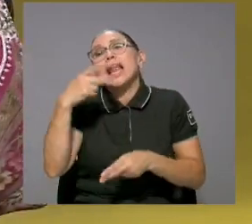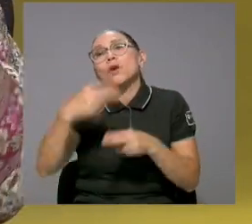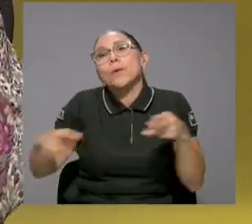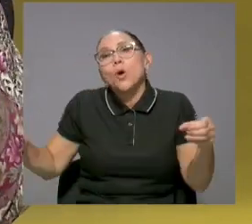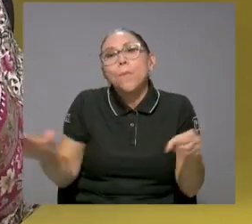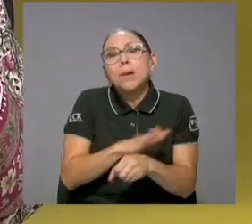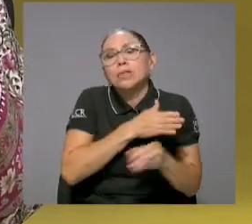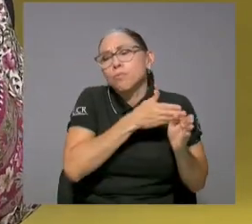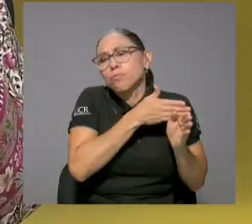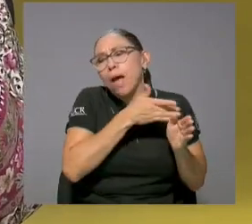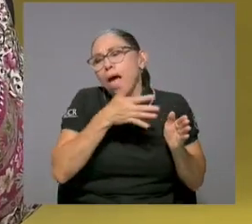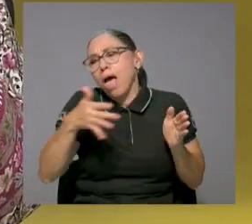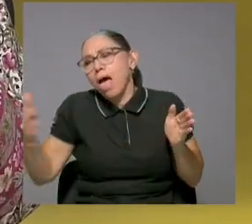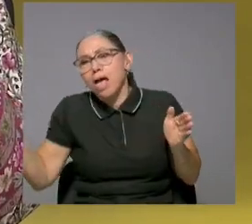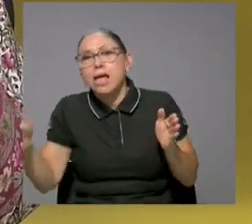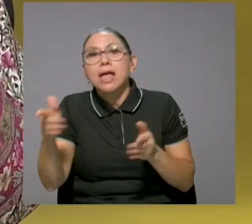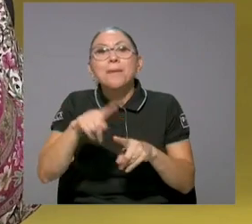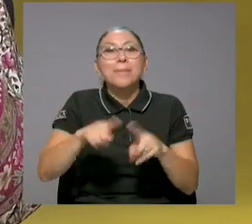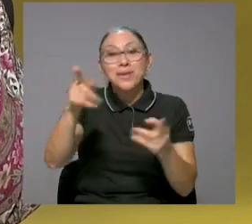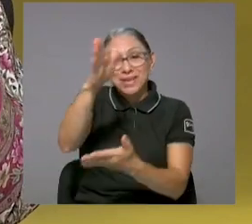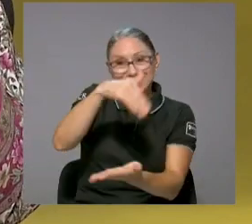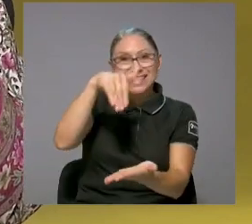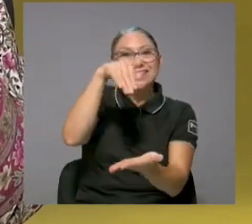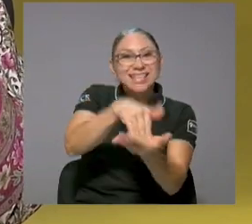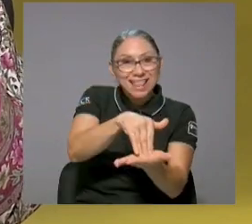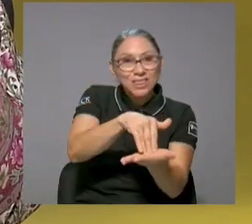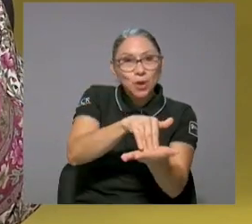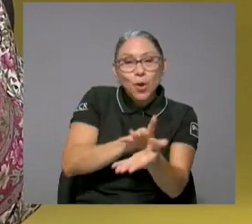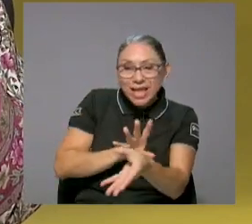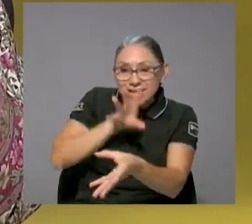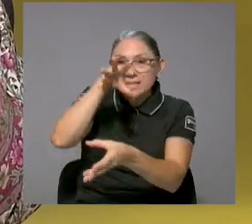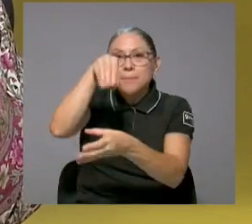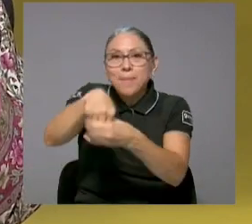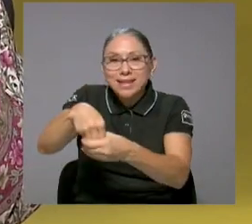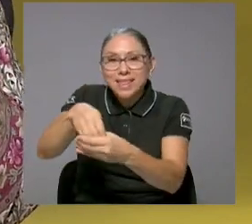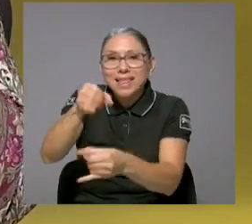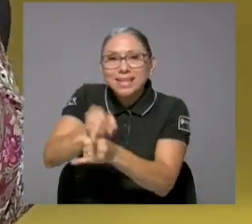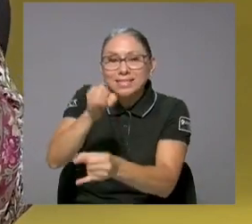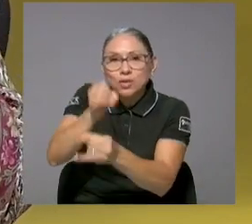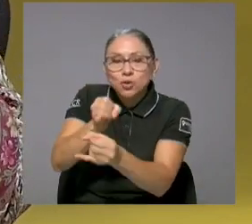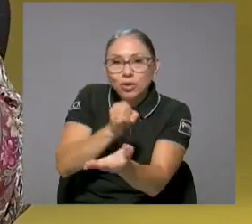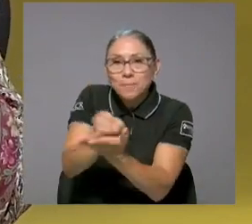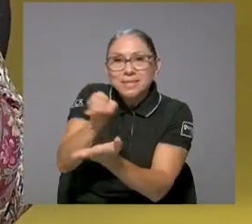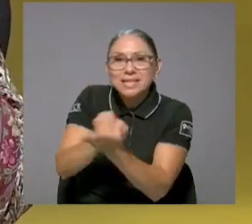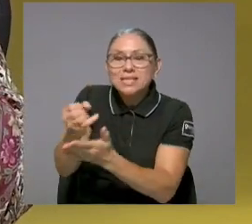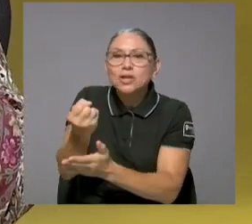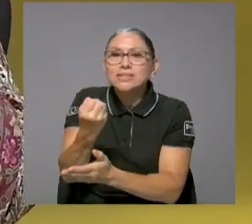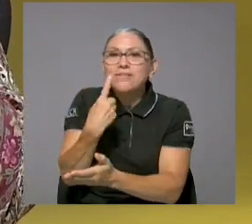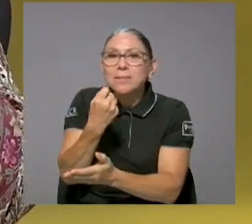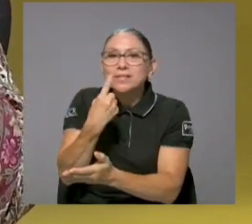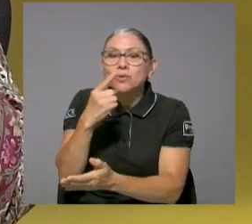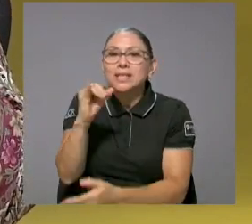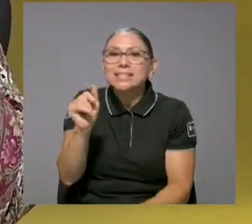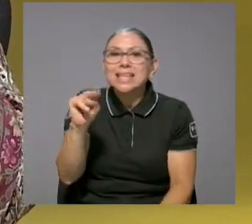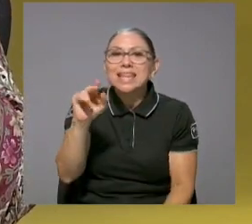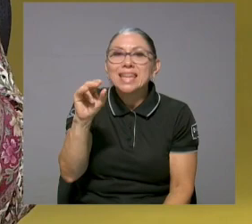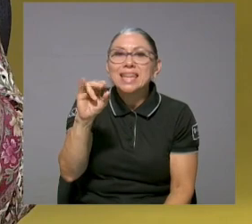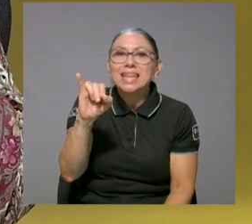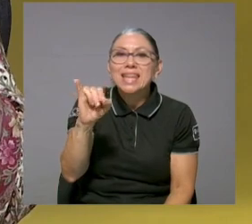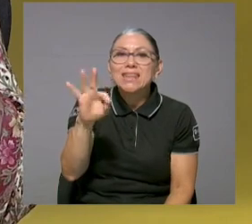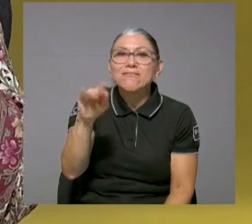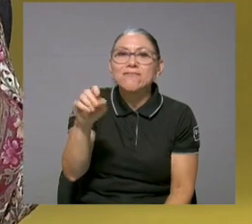pero el centro es parte del Instituto de Investigaciones Farmacéuticas INIFAR, que está en la Finca B, cuyo